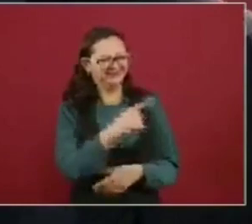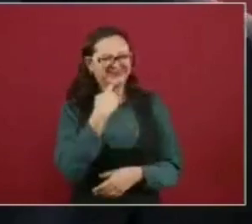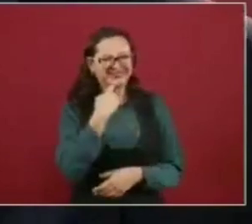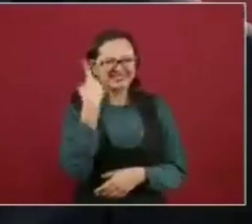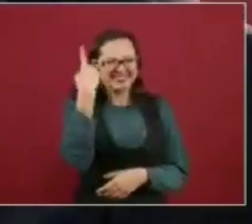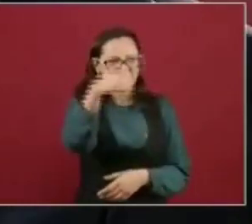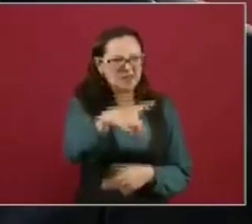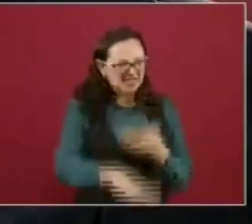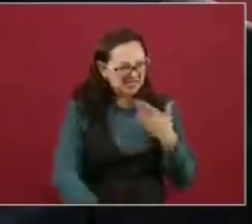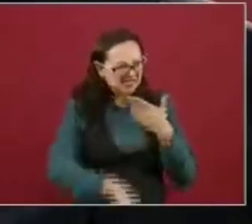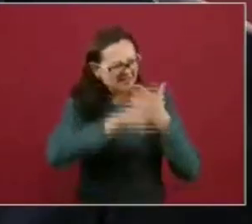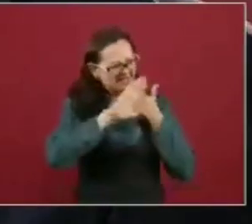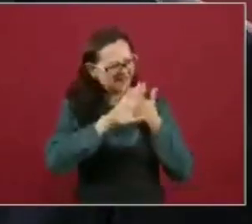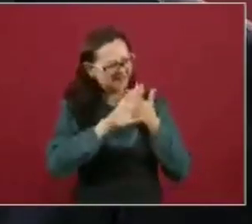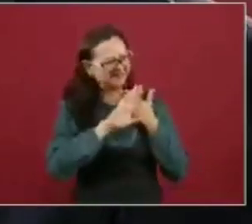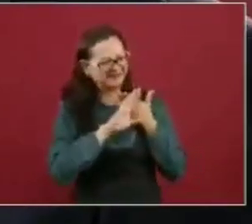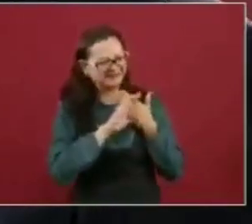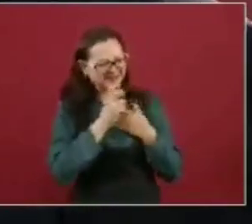me enteré